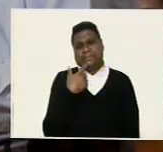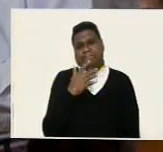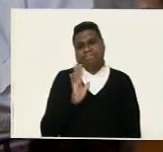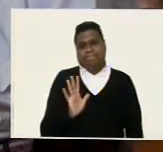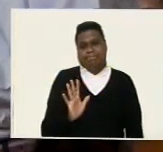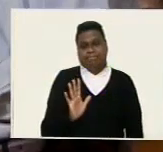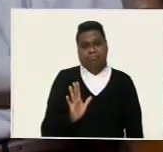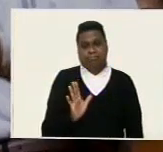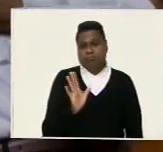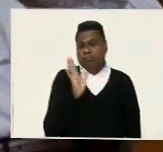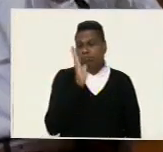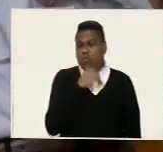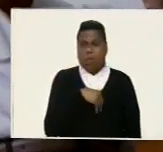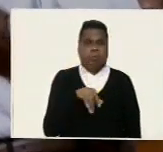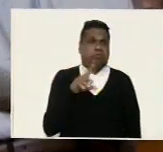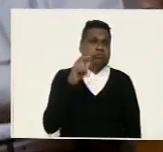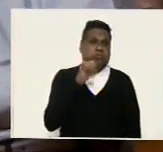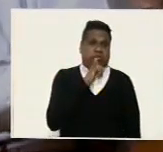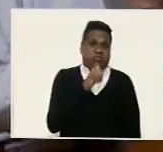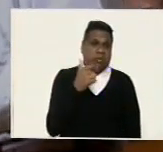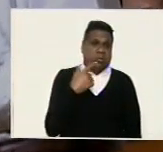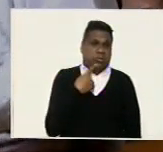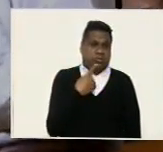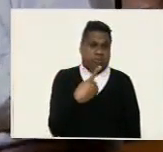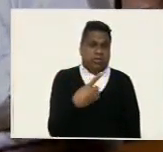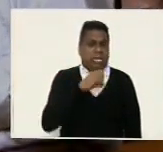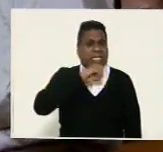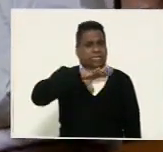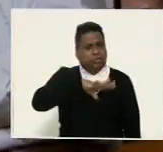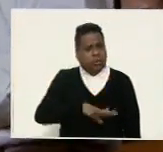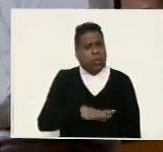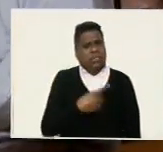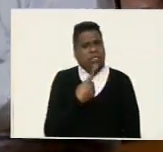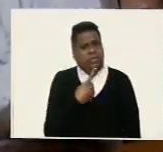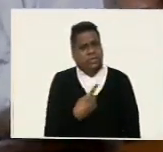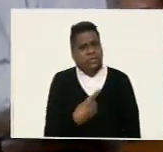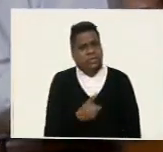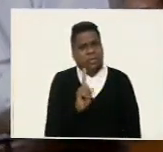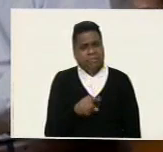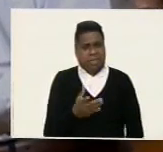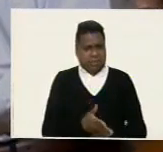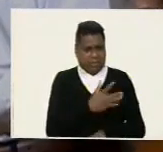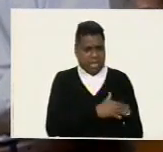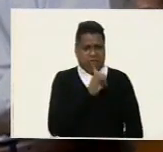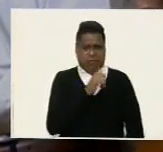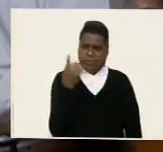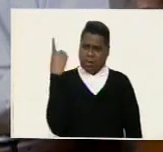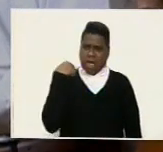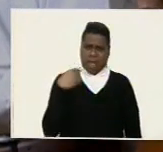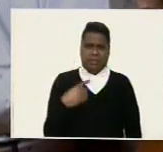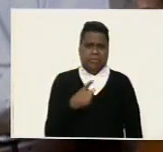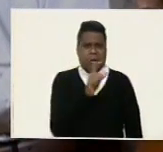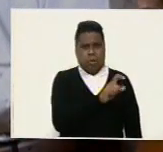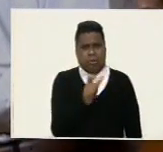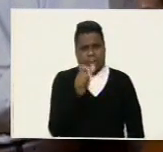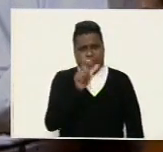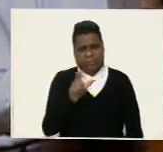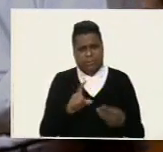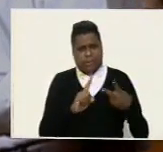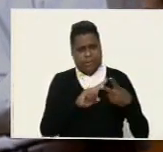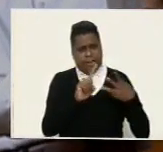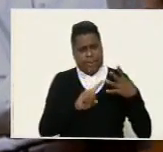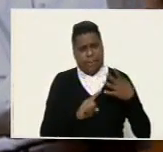no tengo muchos razonamientos de tipo histórico, además del que han dado aquí, sobre el correo, pero